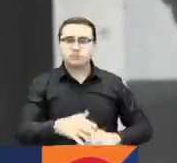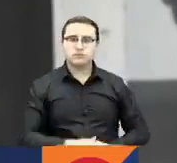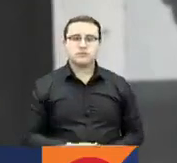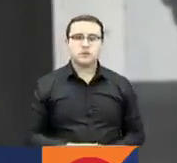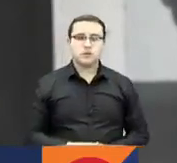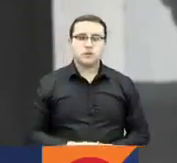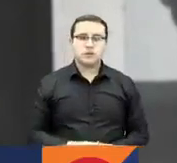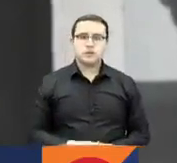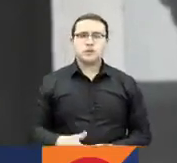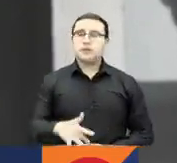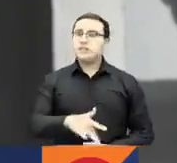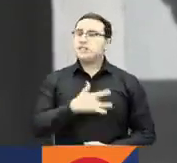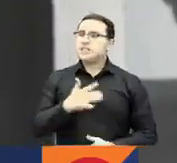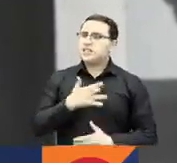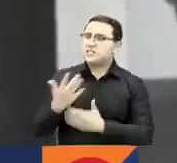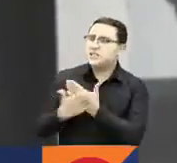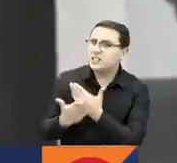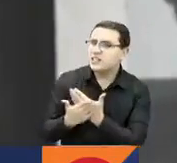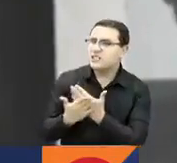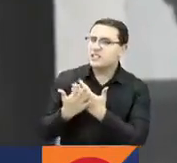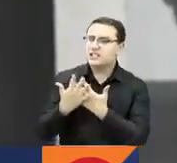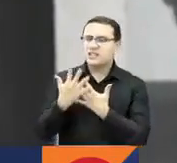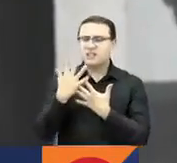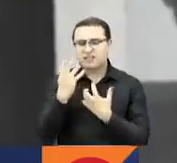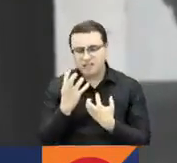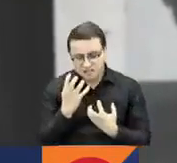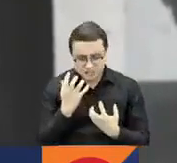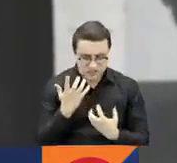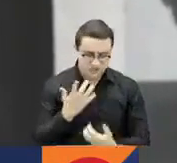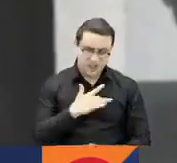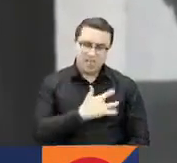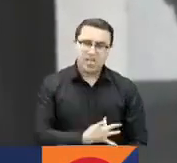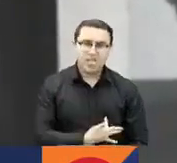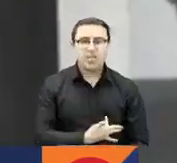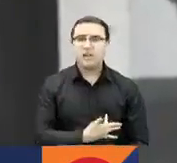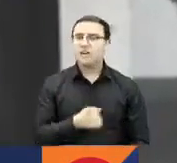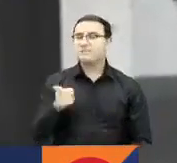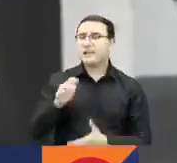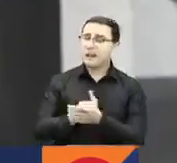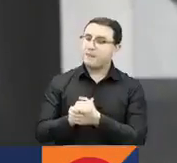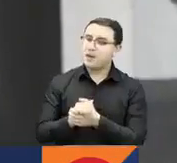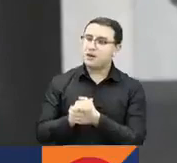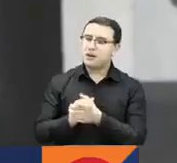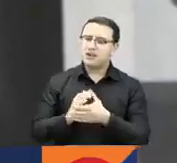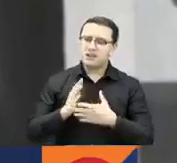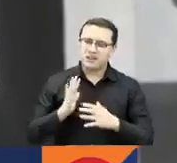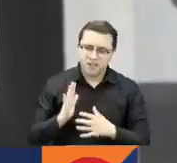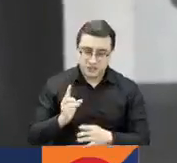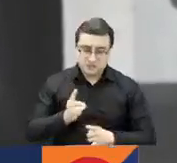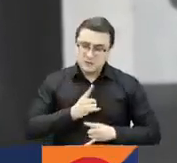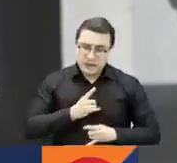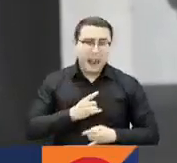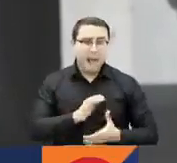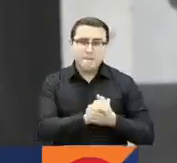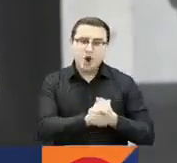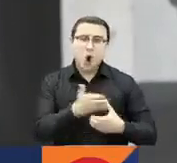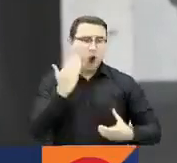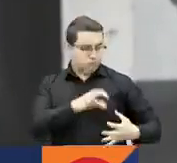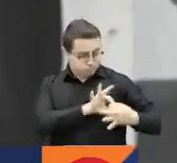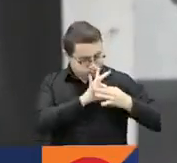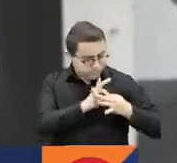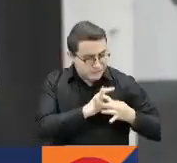desalentadora porque fue un amigo entrañable confío mucho en